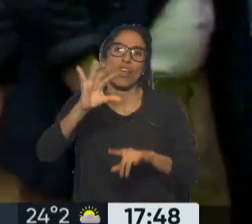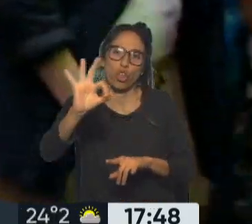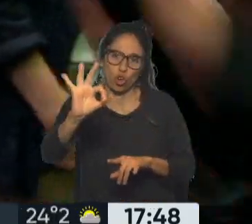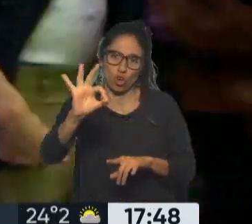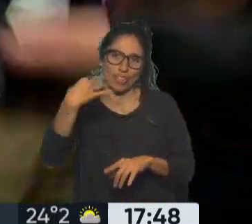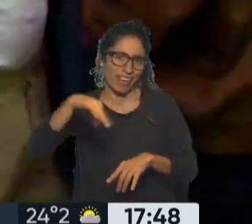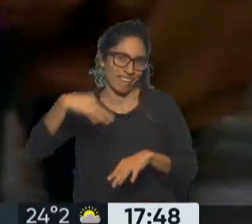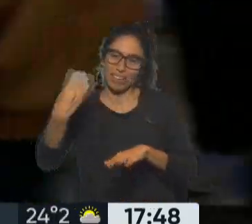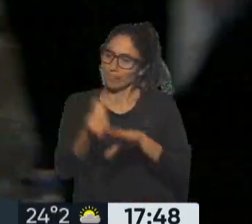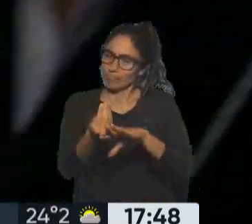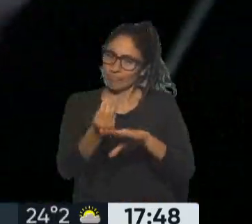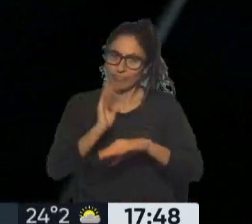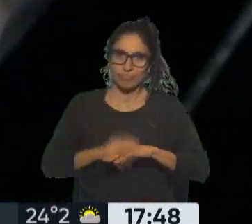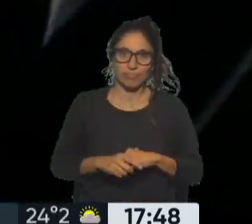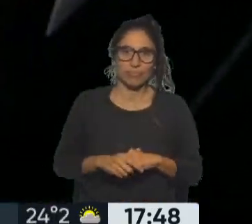Vení.